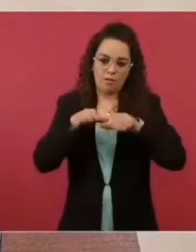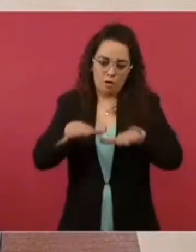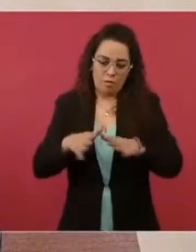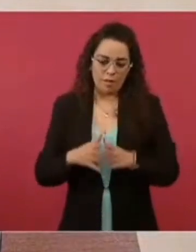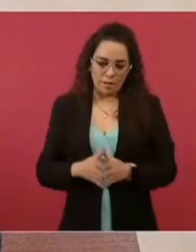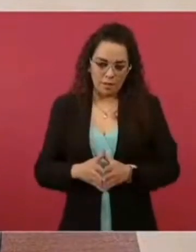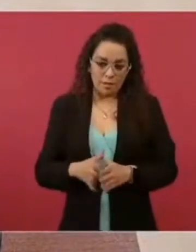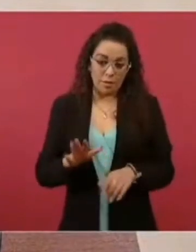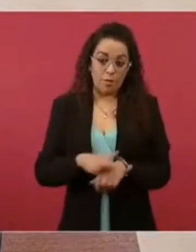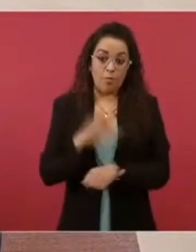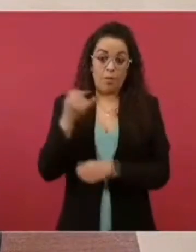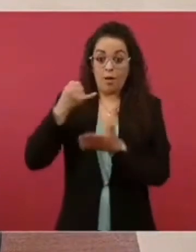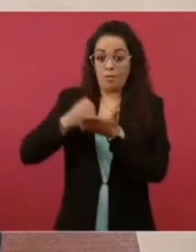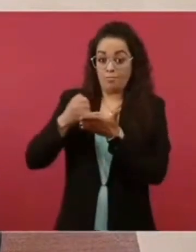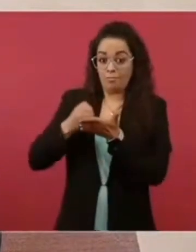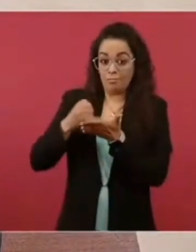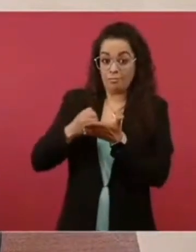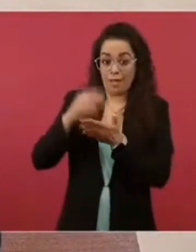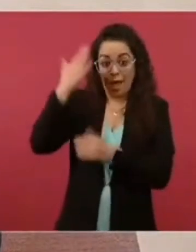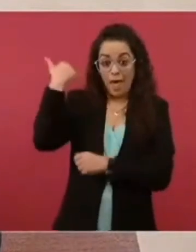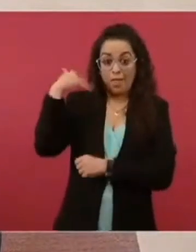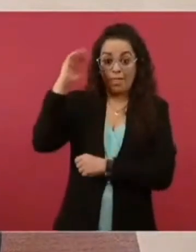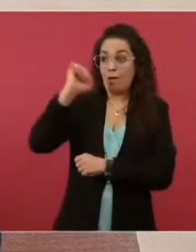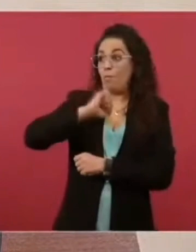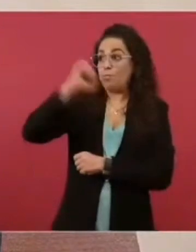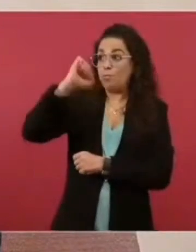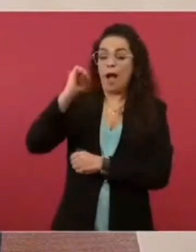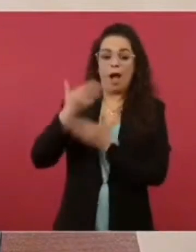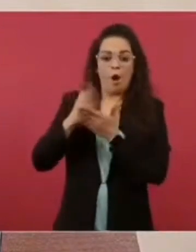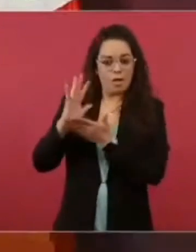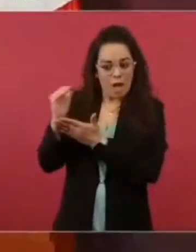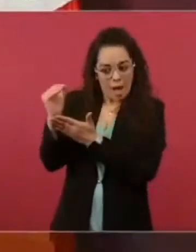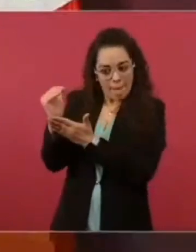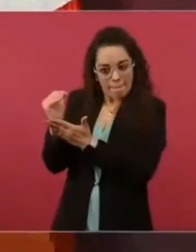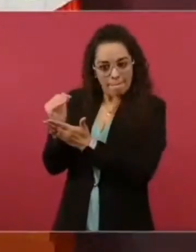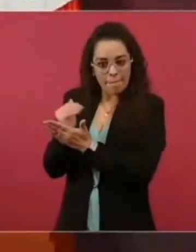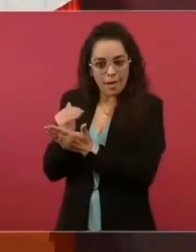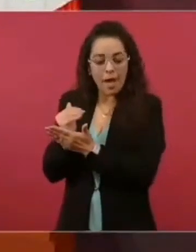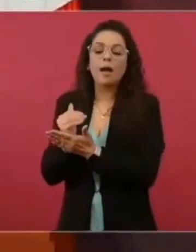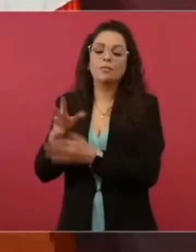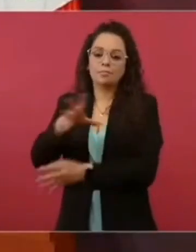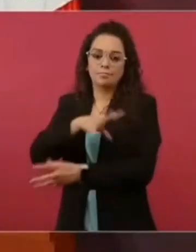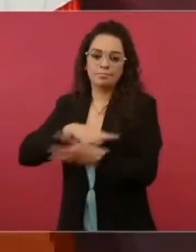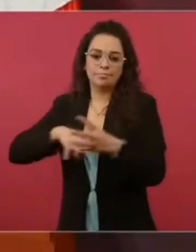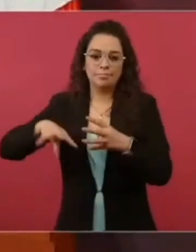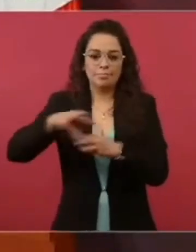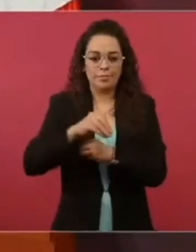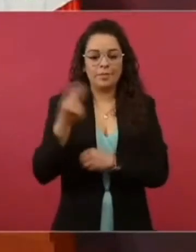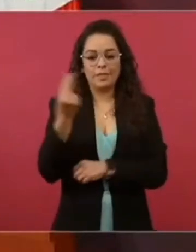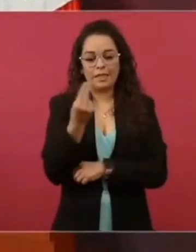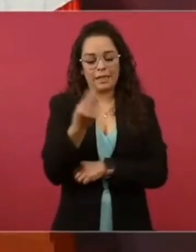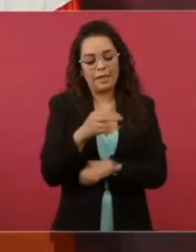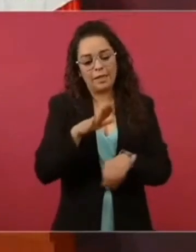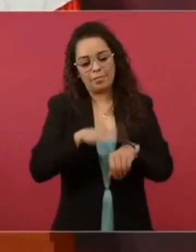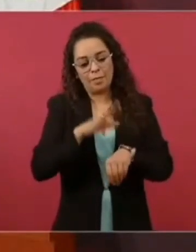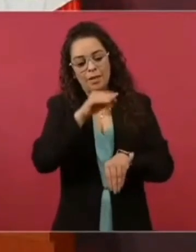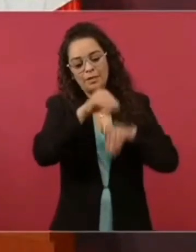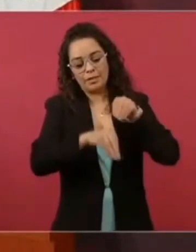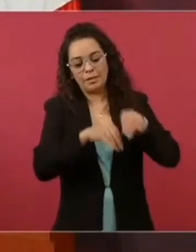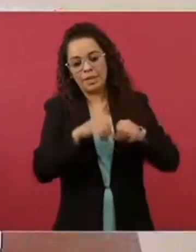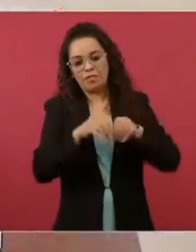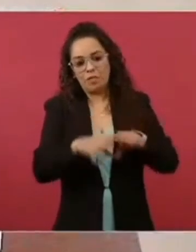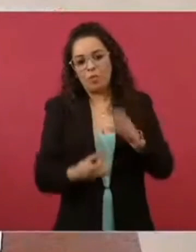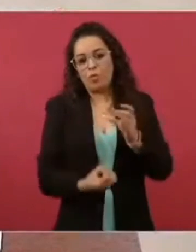inflación, esto va a significar más poder adquisitivo. Pero para lograr esto,